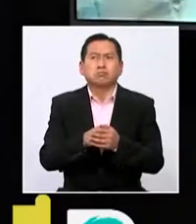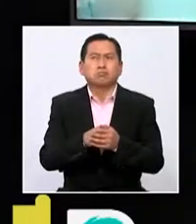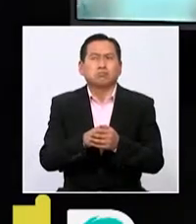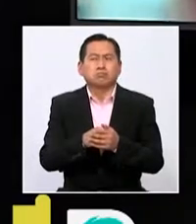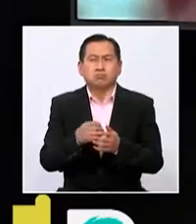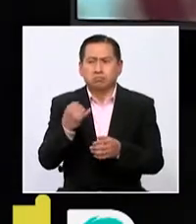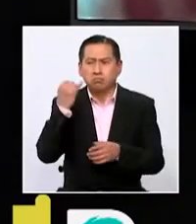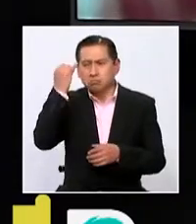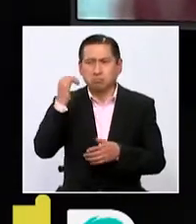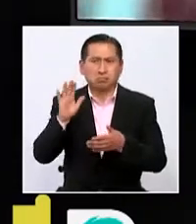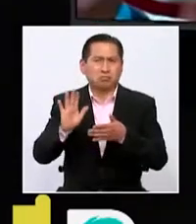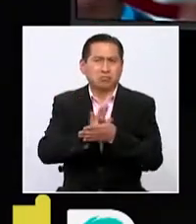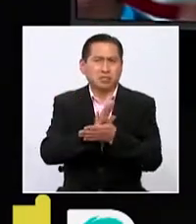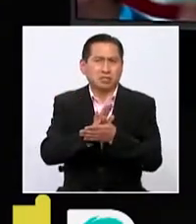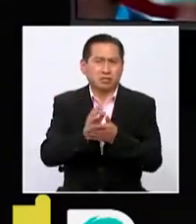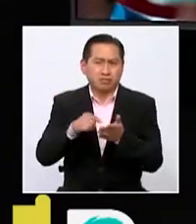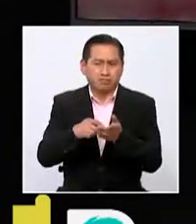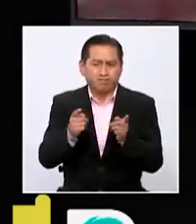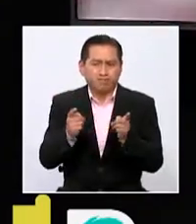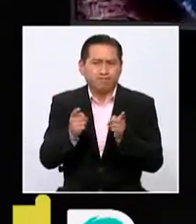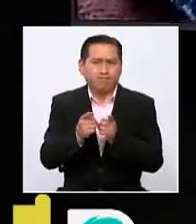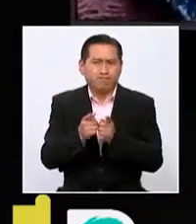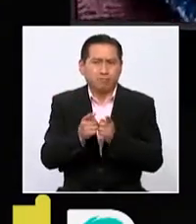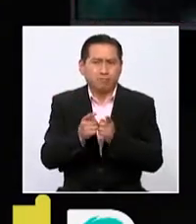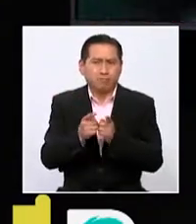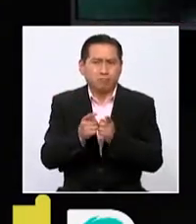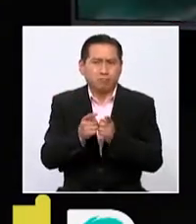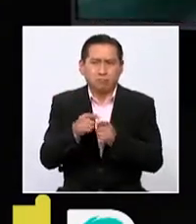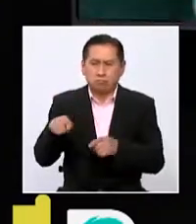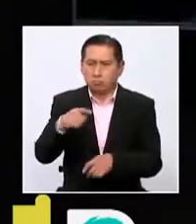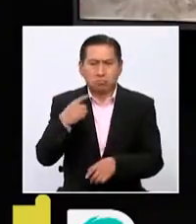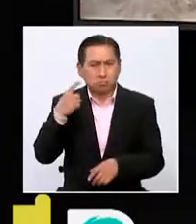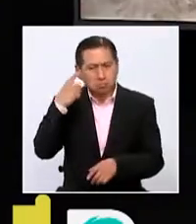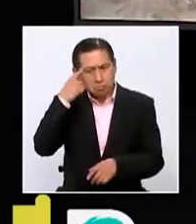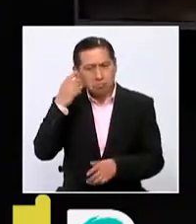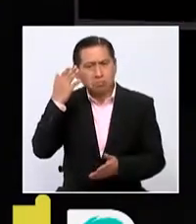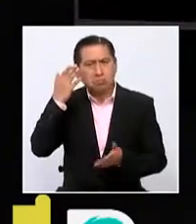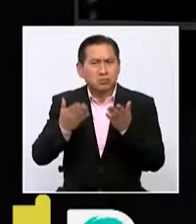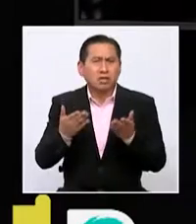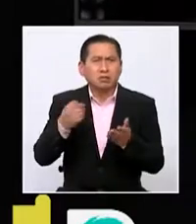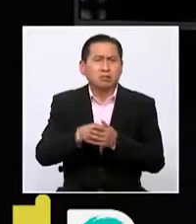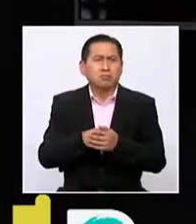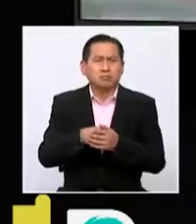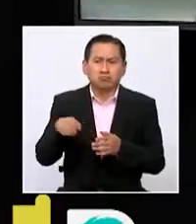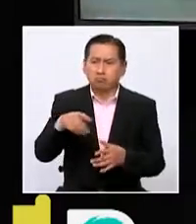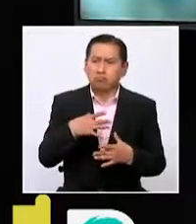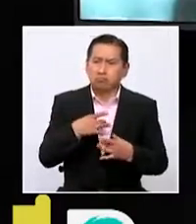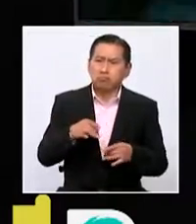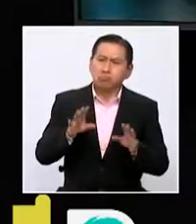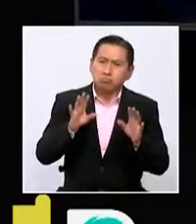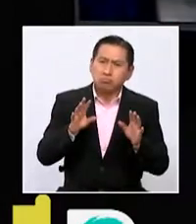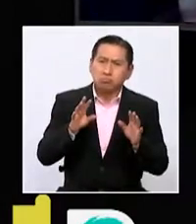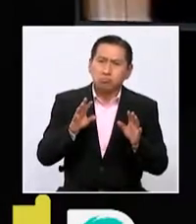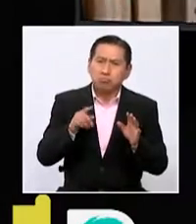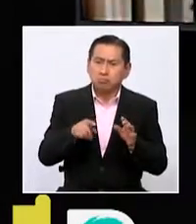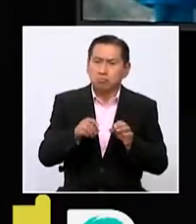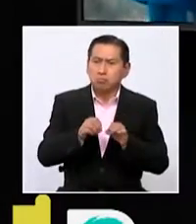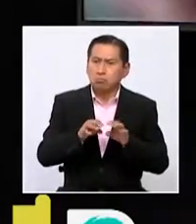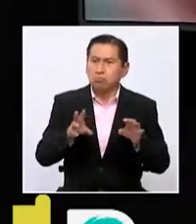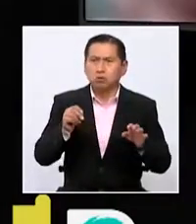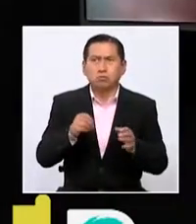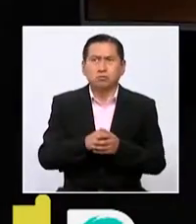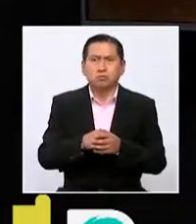una idea, una película que se pensaba que iba a ser algo, pues, interesante, ganó un Oscar.